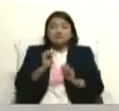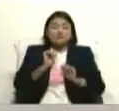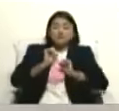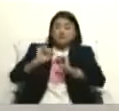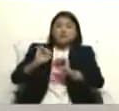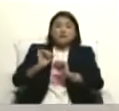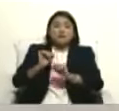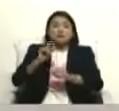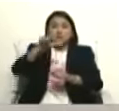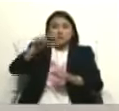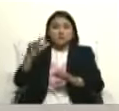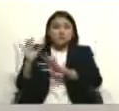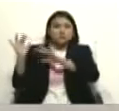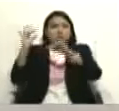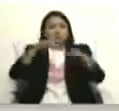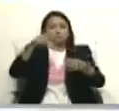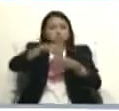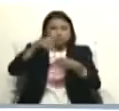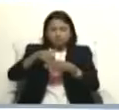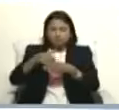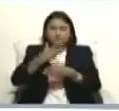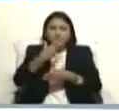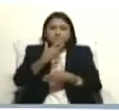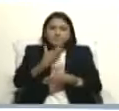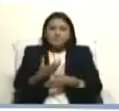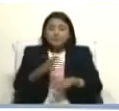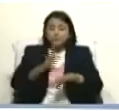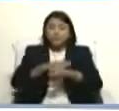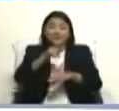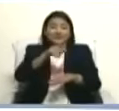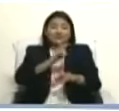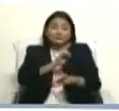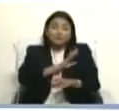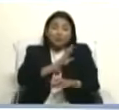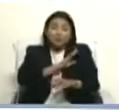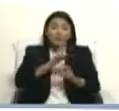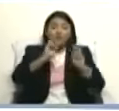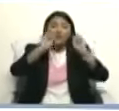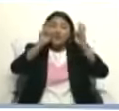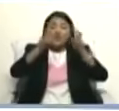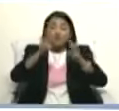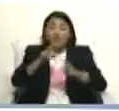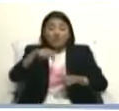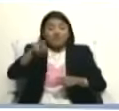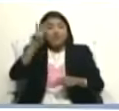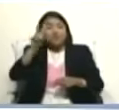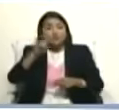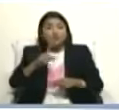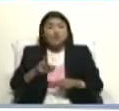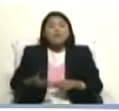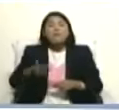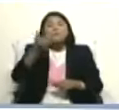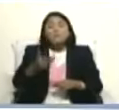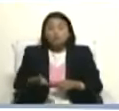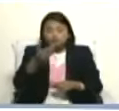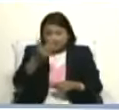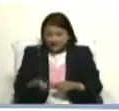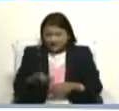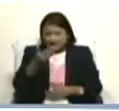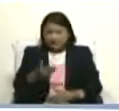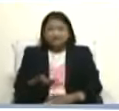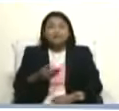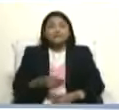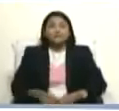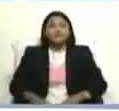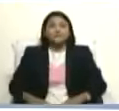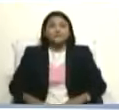el próximo 3 de diciembre sobre un asunto propio, interno y de enorme trascendencia, como